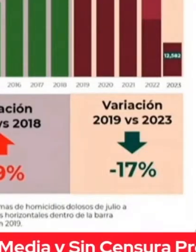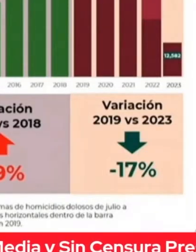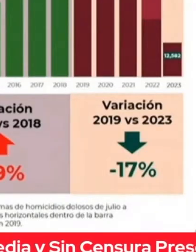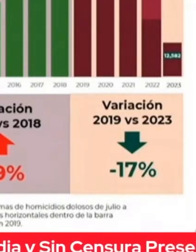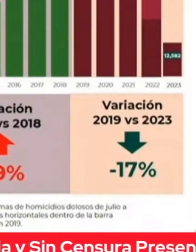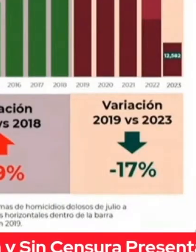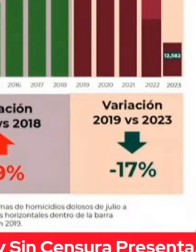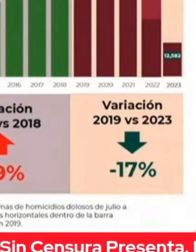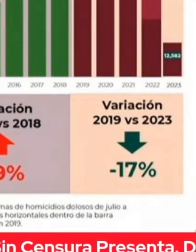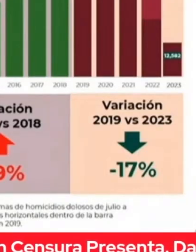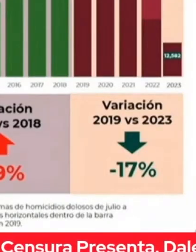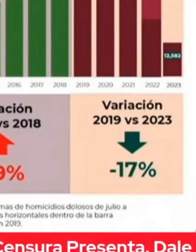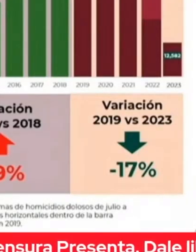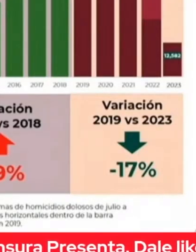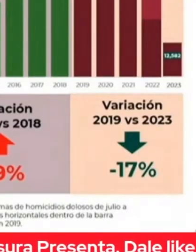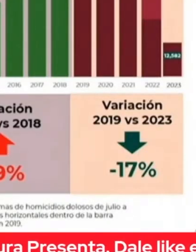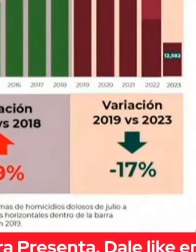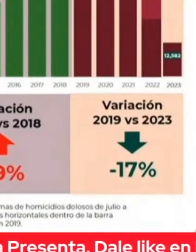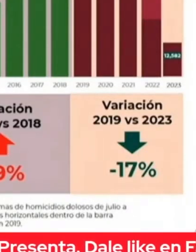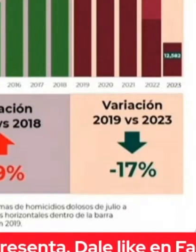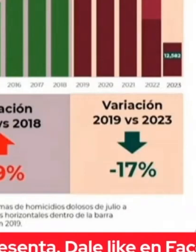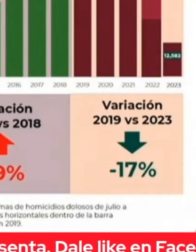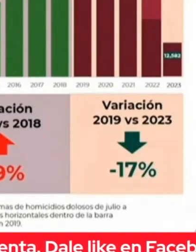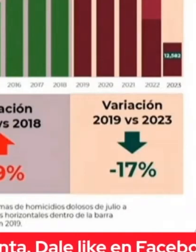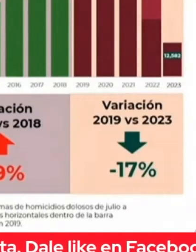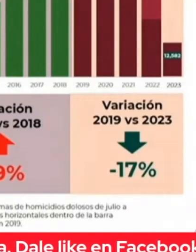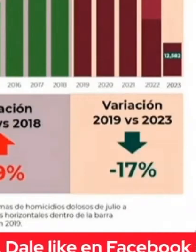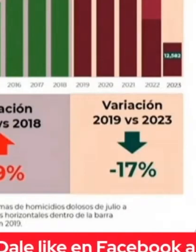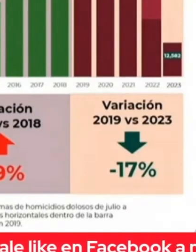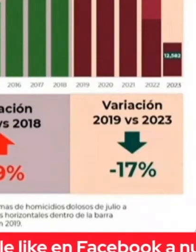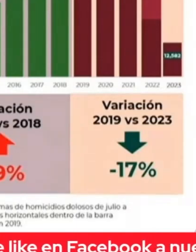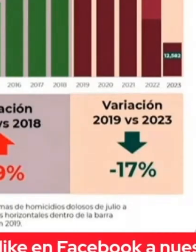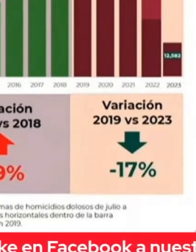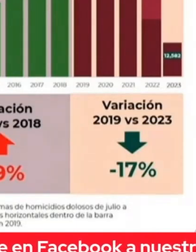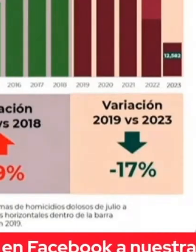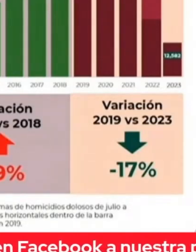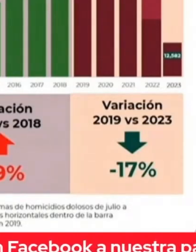que eso no lo dice Jorge Ramos